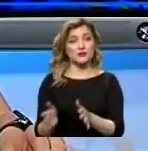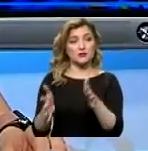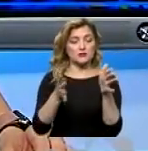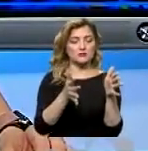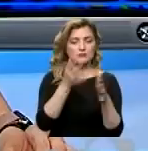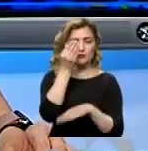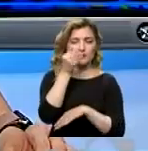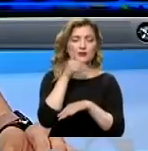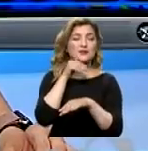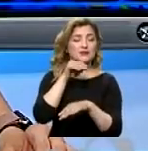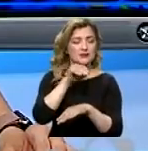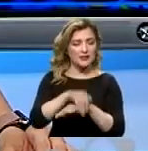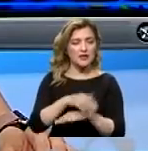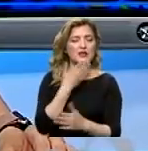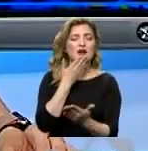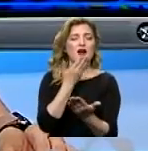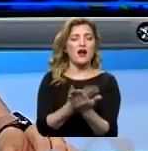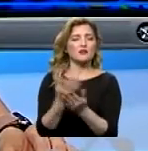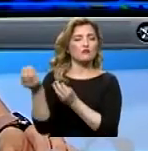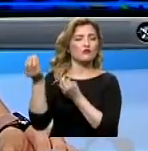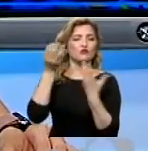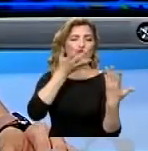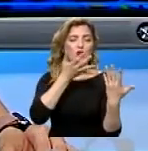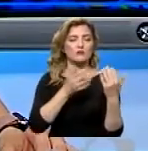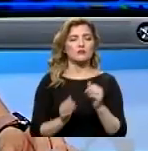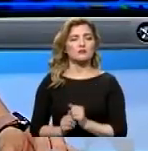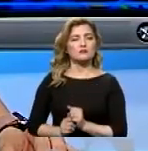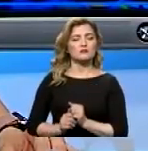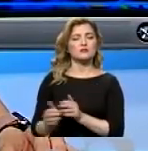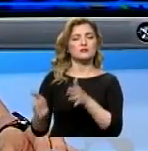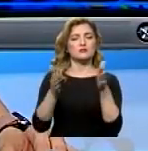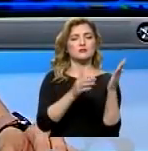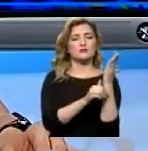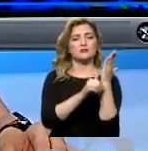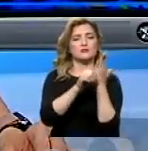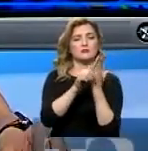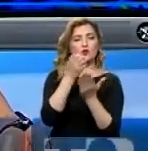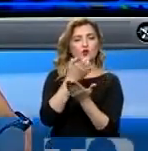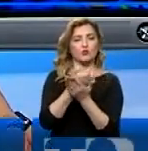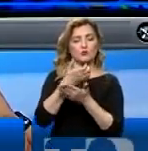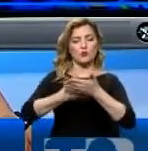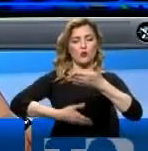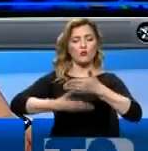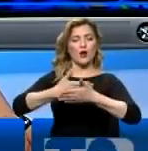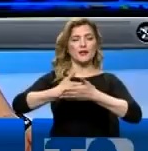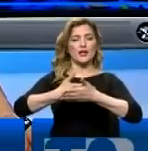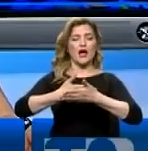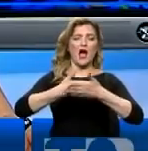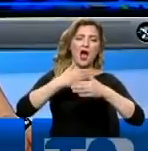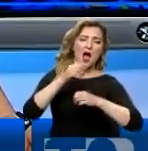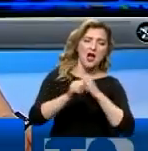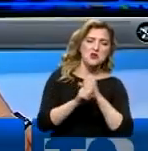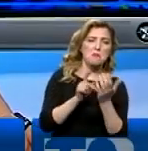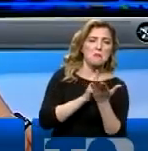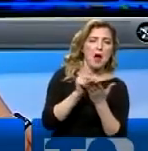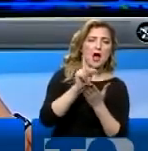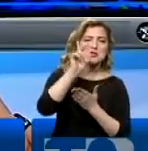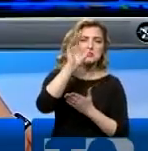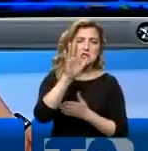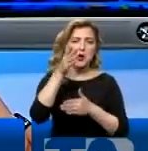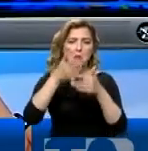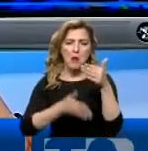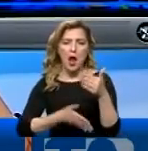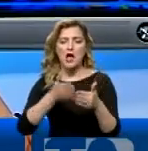Jairo. Gracias por la información. Y el ministro de Economía anunció una nueva emisión de bonos a 5 y 10 años plazo para cubrir el